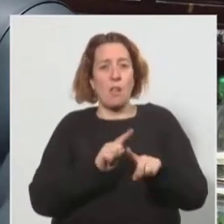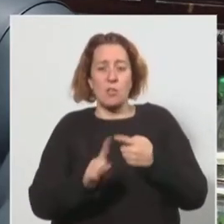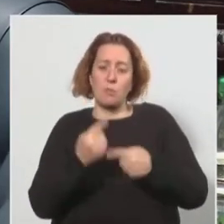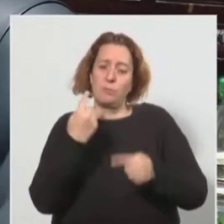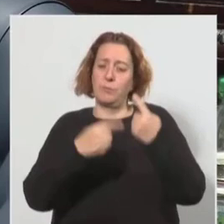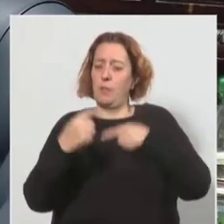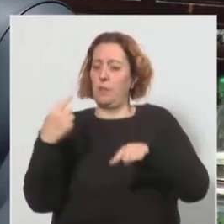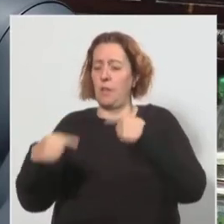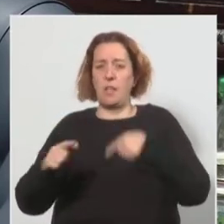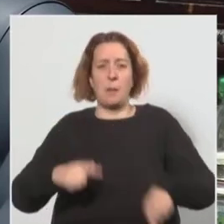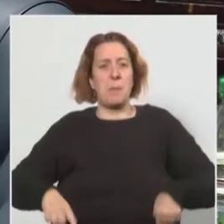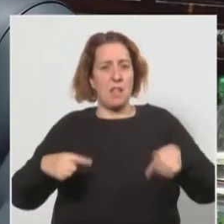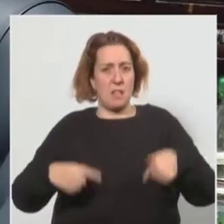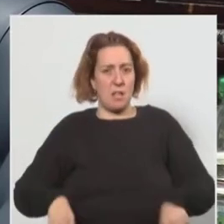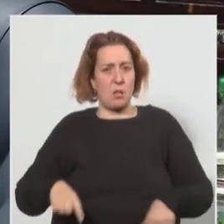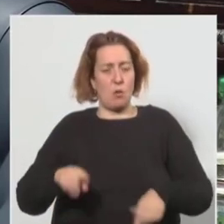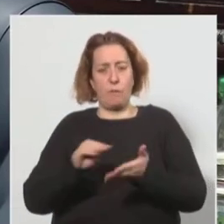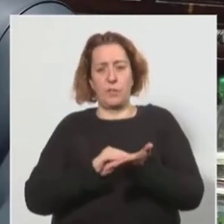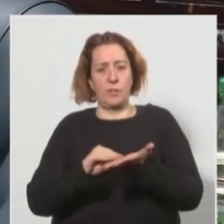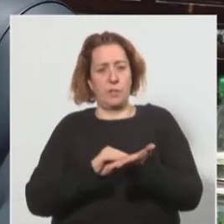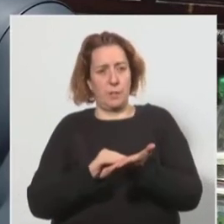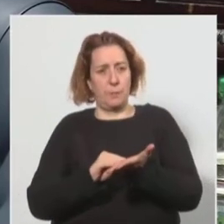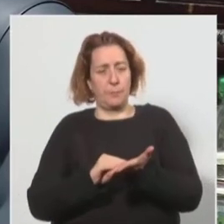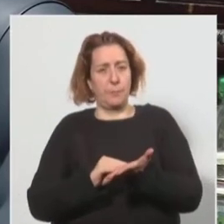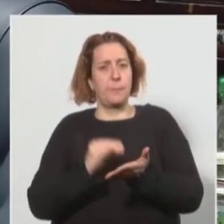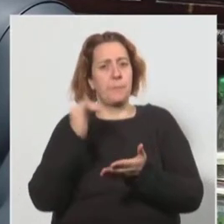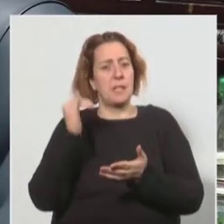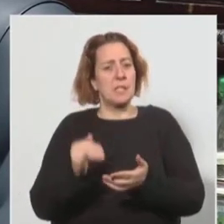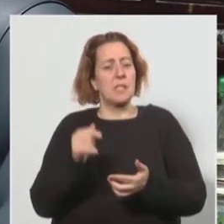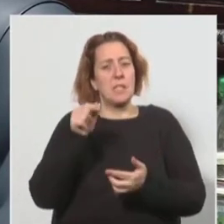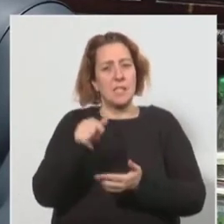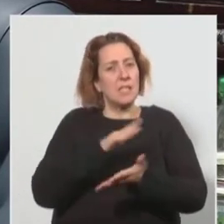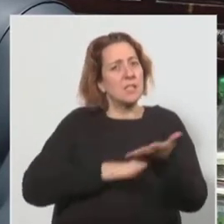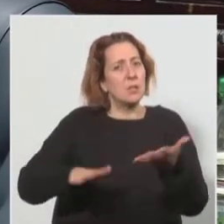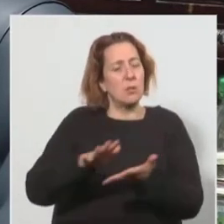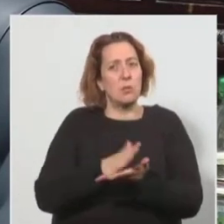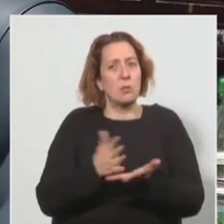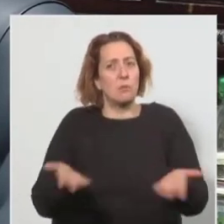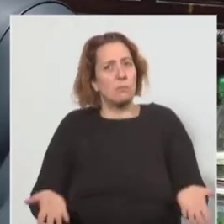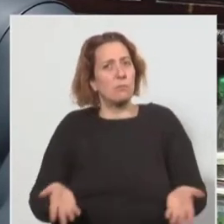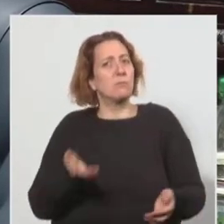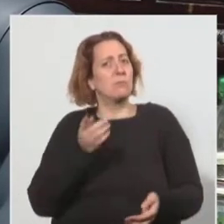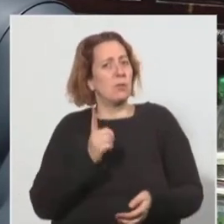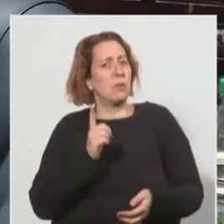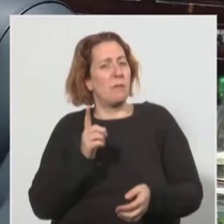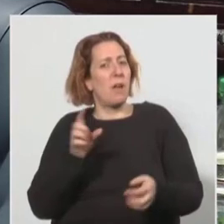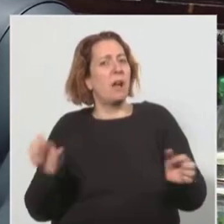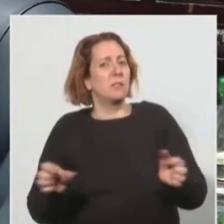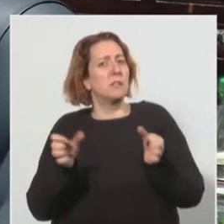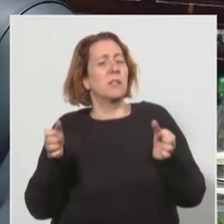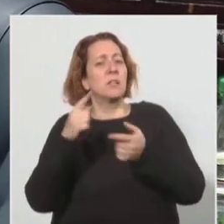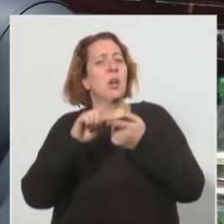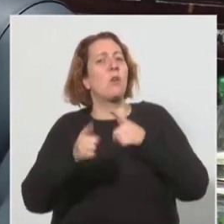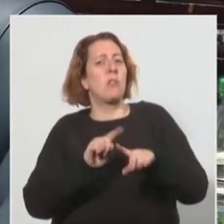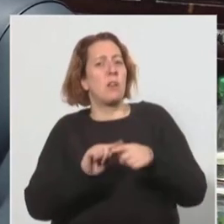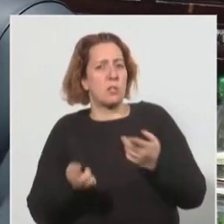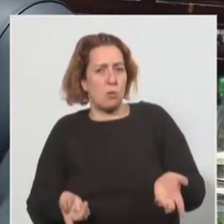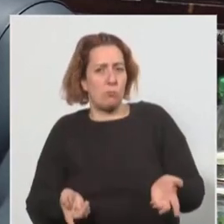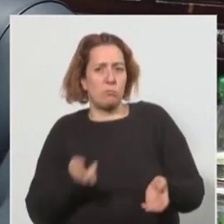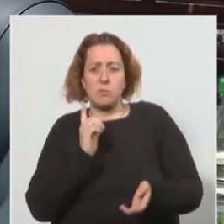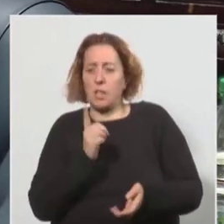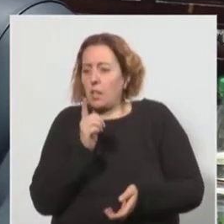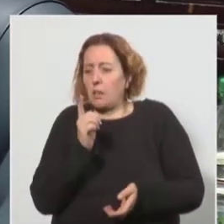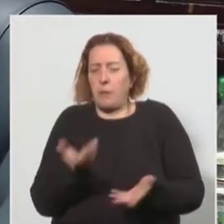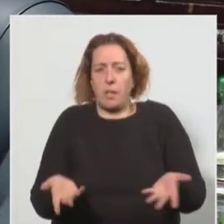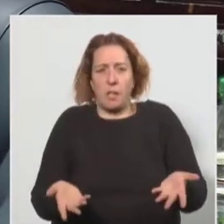diversos ministerios y oficinas. Si este caso no amerita activar esa coordinación? ¿Qué es lo que tiene que